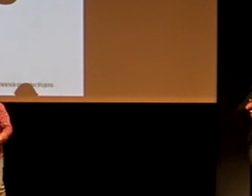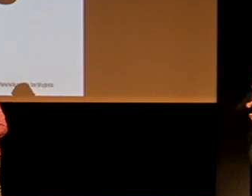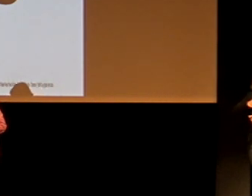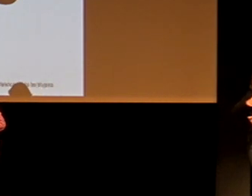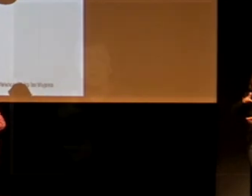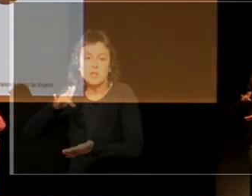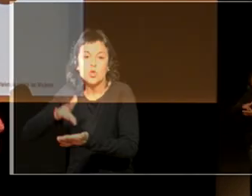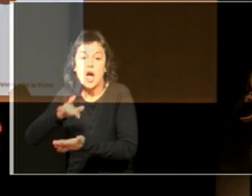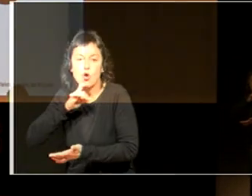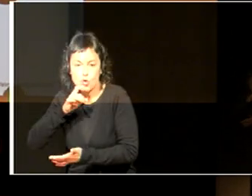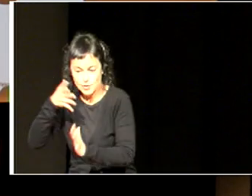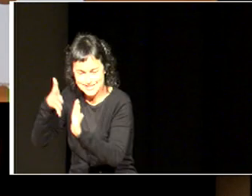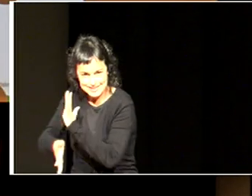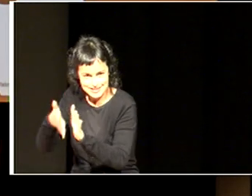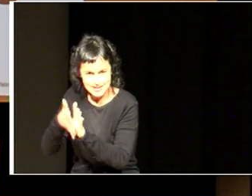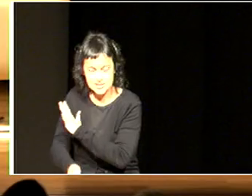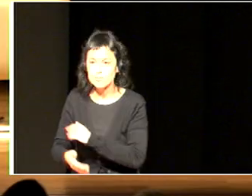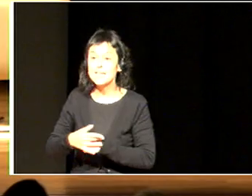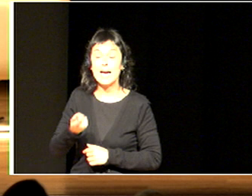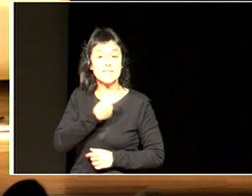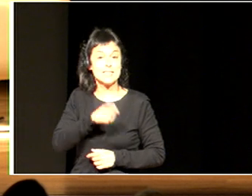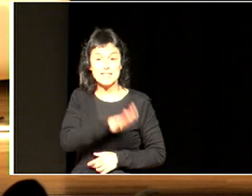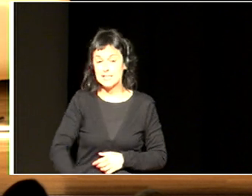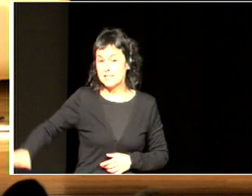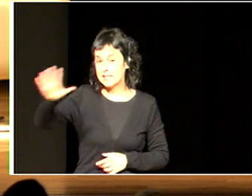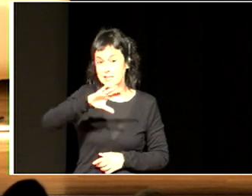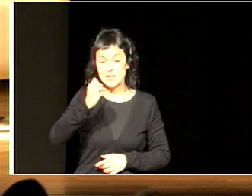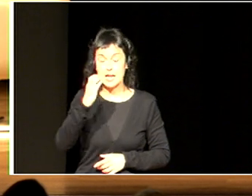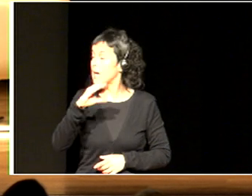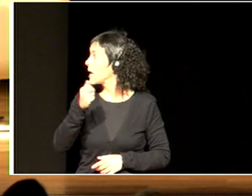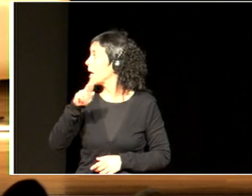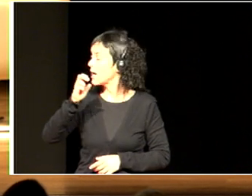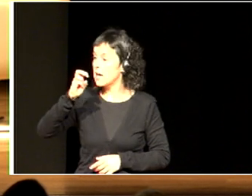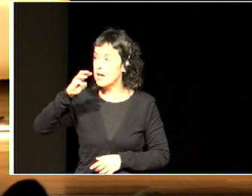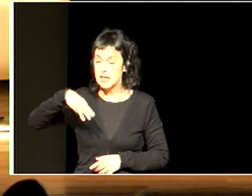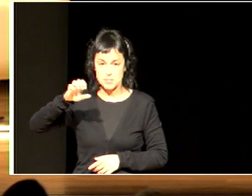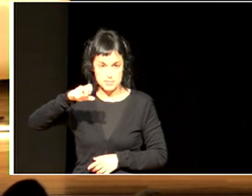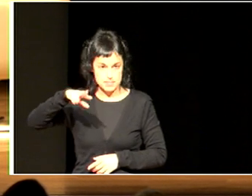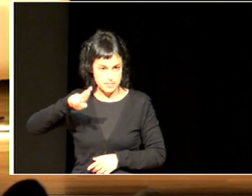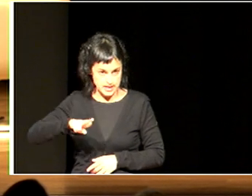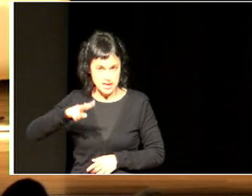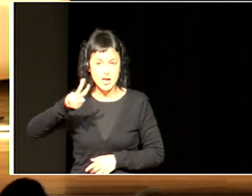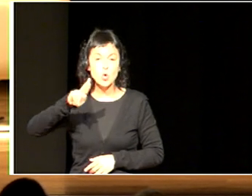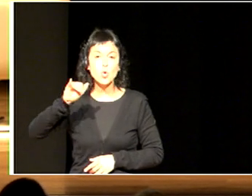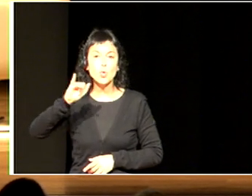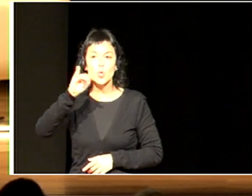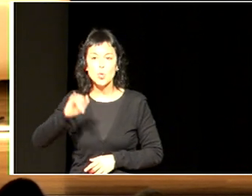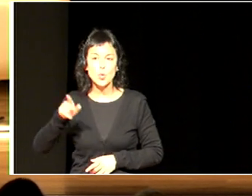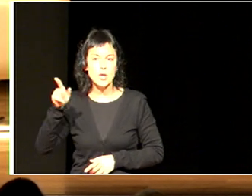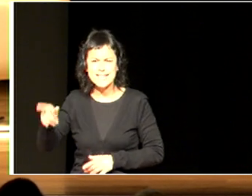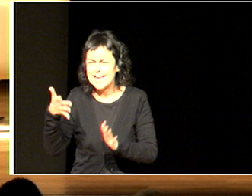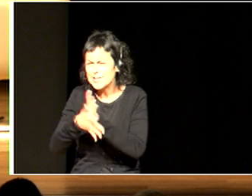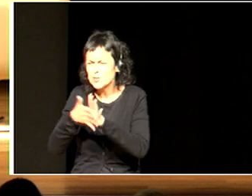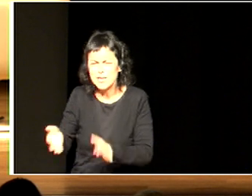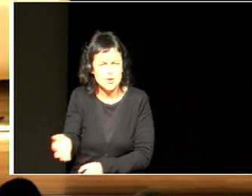la que mejor lo hace de todo el estado español es carmen ruiz repudio que ha hecho la escalera de pepe y y que por cierto es